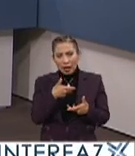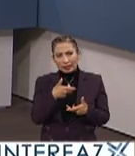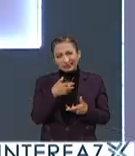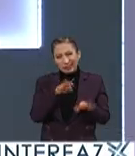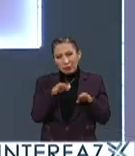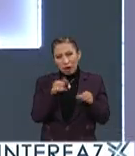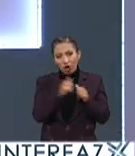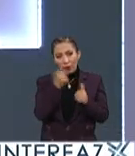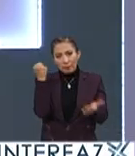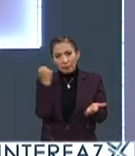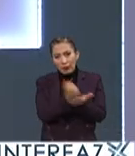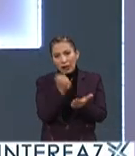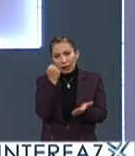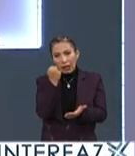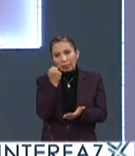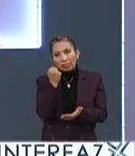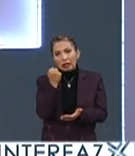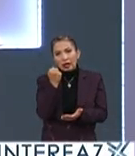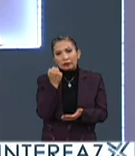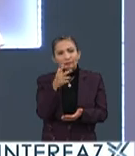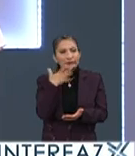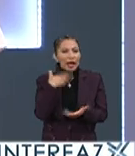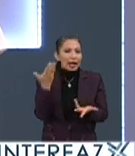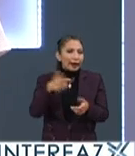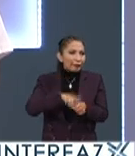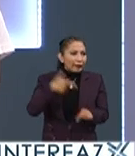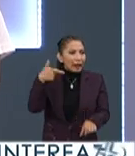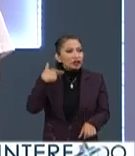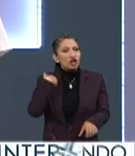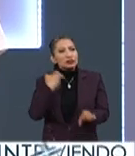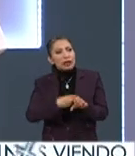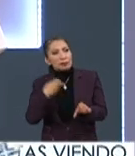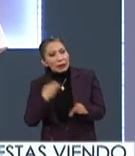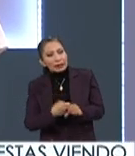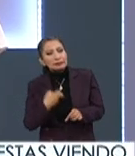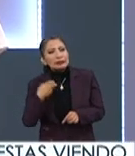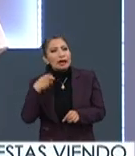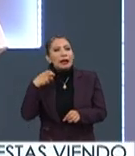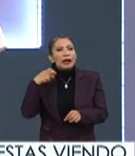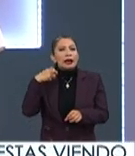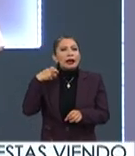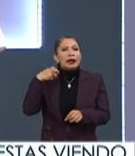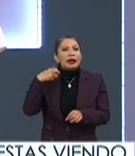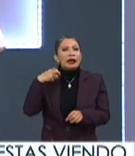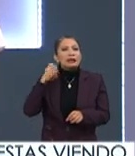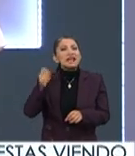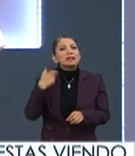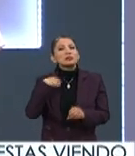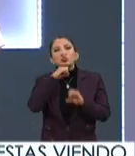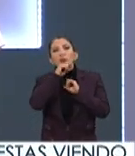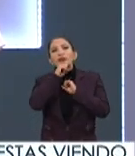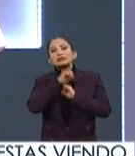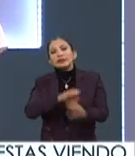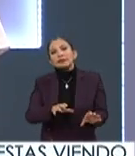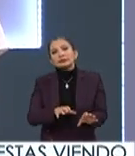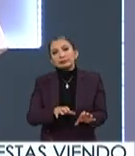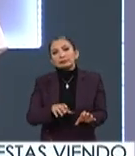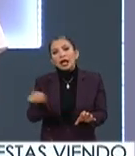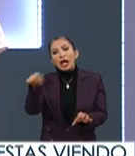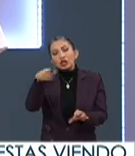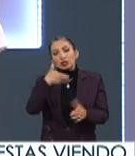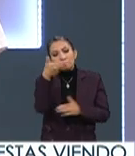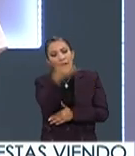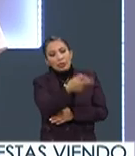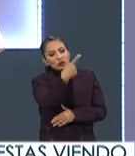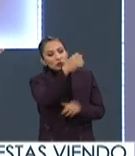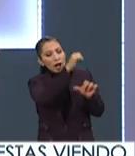con marcas ya sea de refrescos, cerveceras, etcétera, y en lo que es la publicidad. Ellos